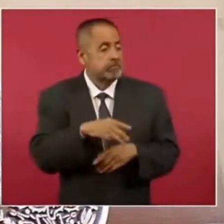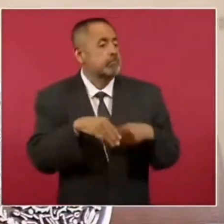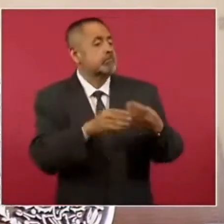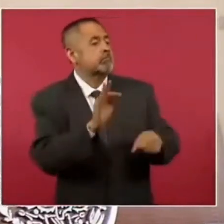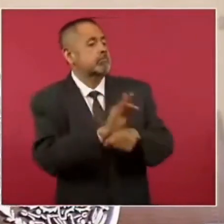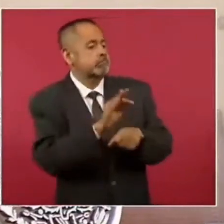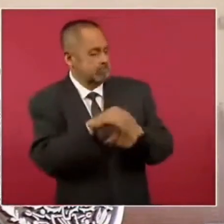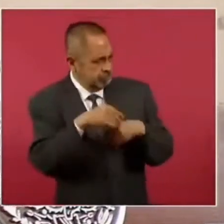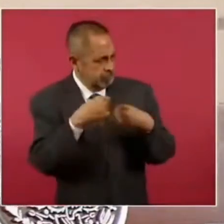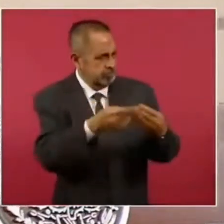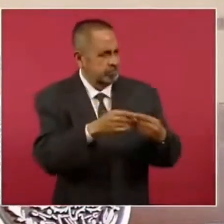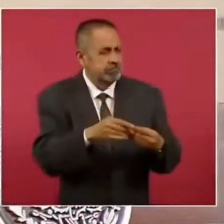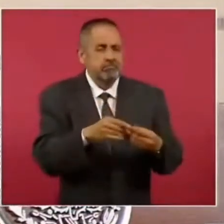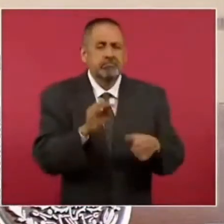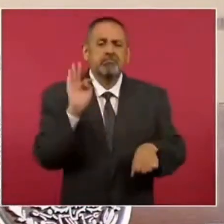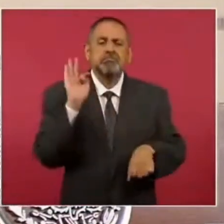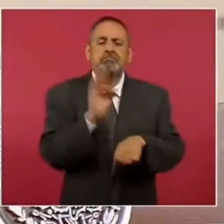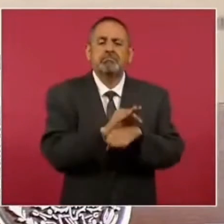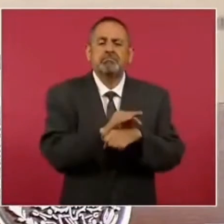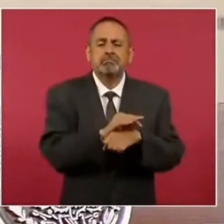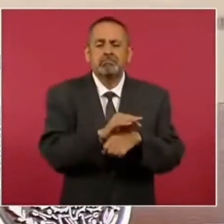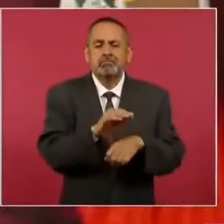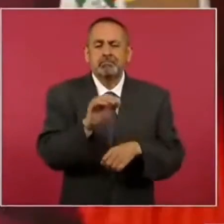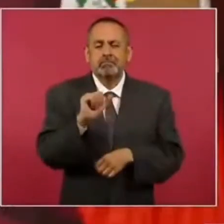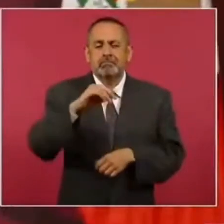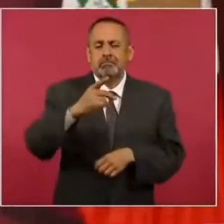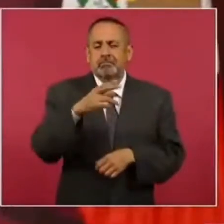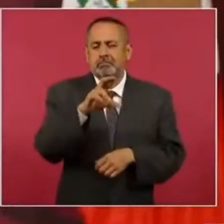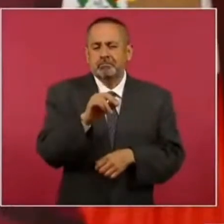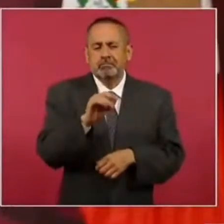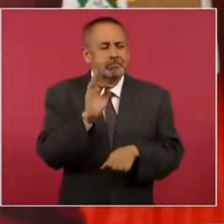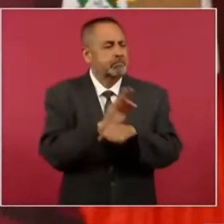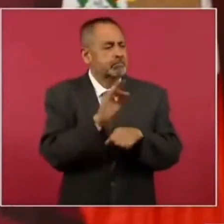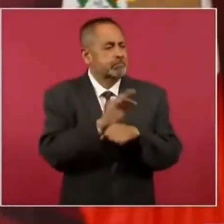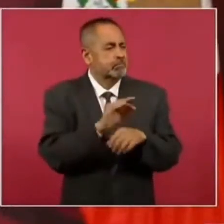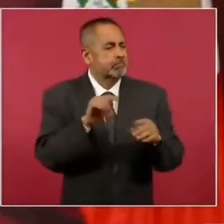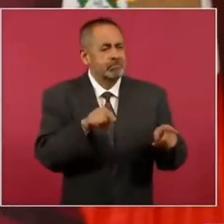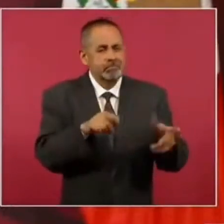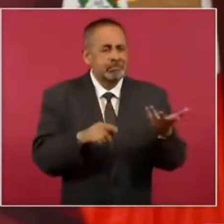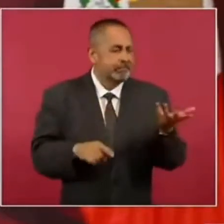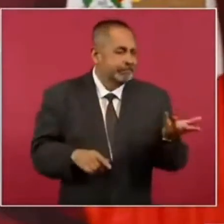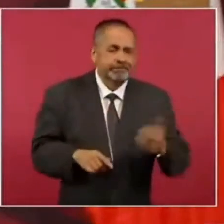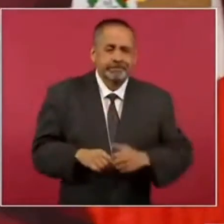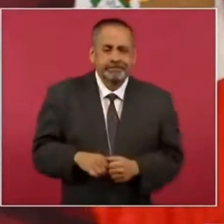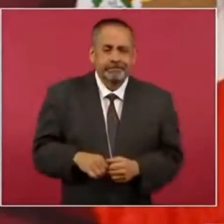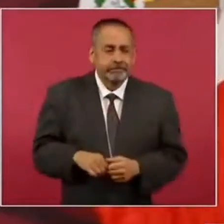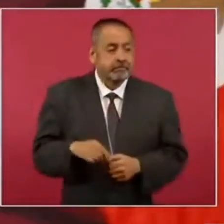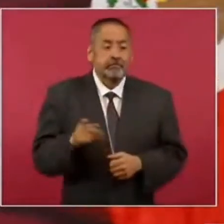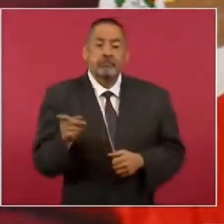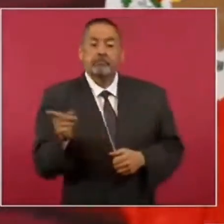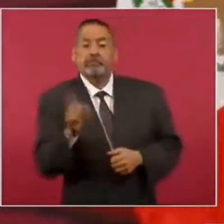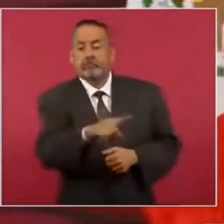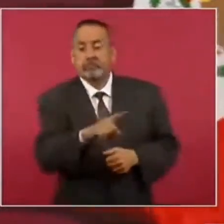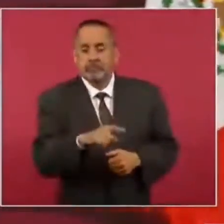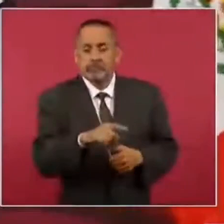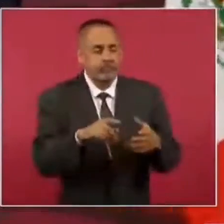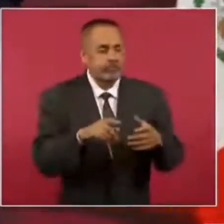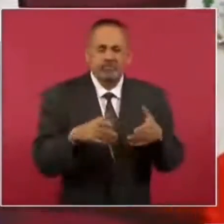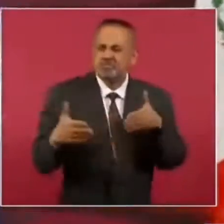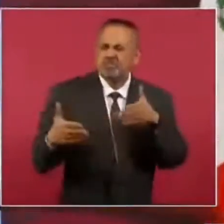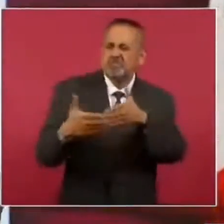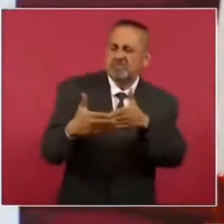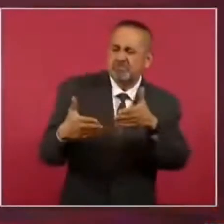otorgándoles amparo para todo, poniendo obstáculos de todo tipo. En el caso de la Cámara, bloqueando